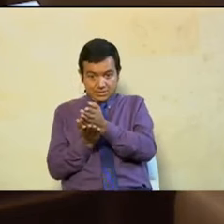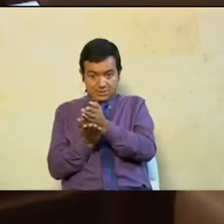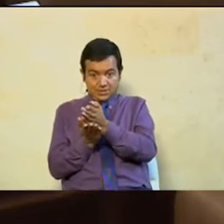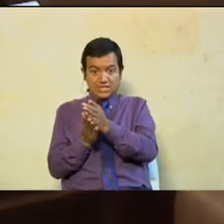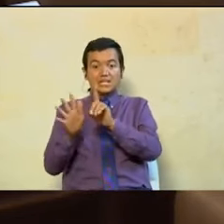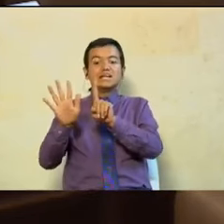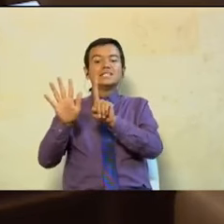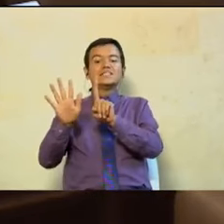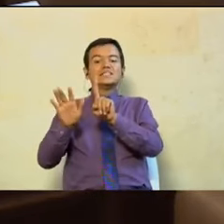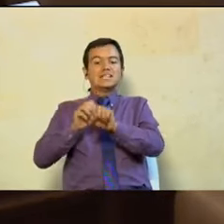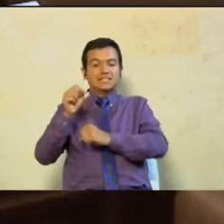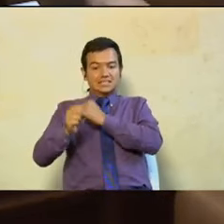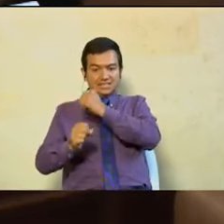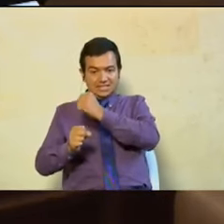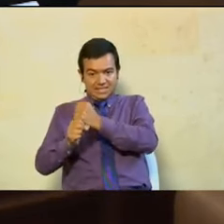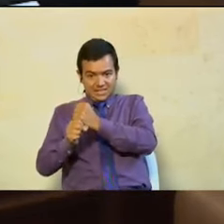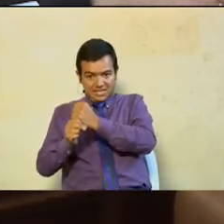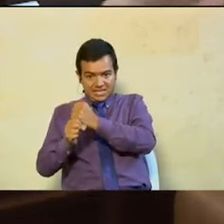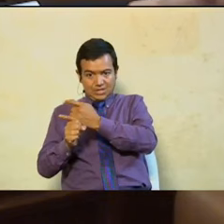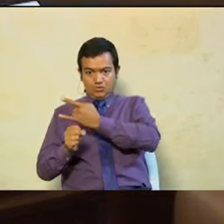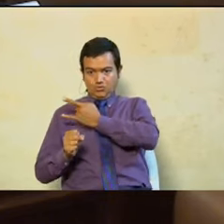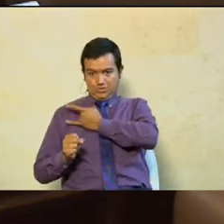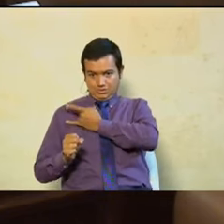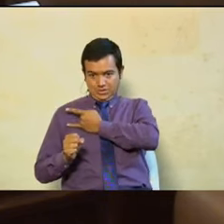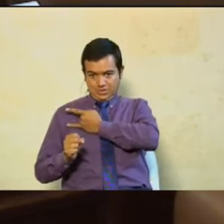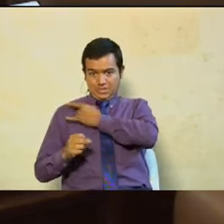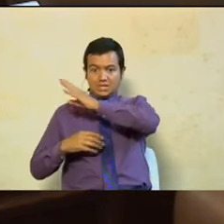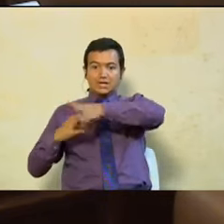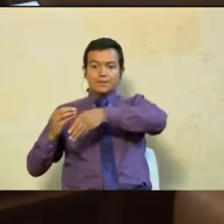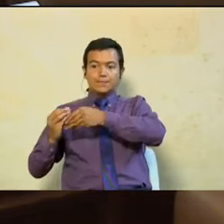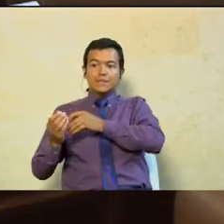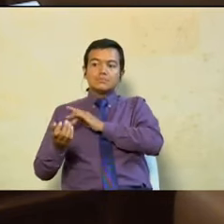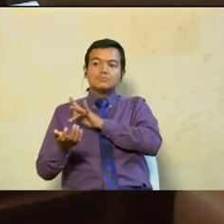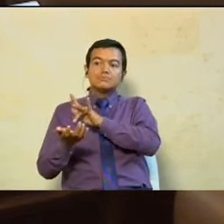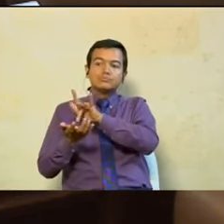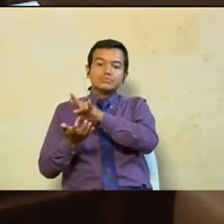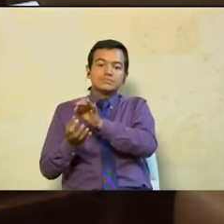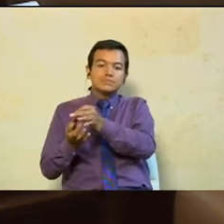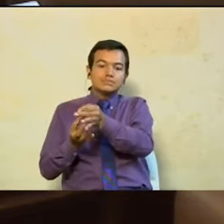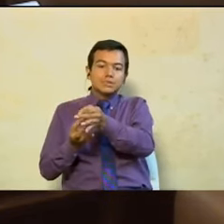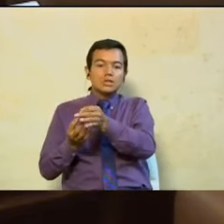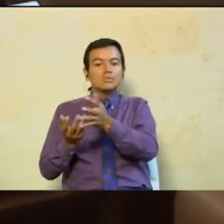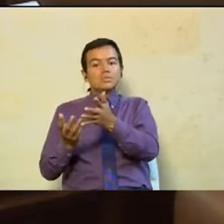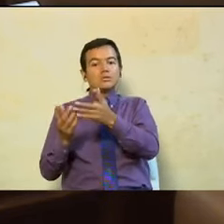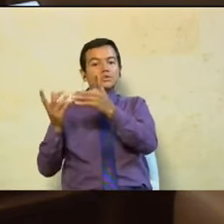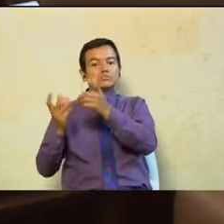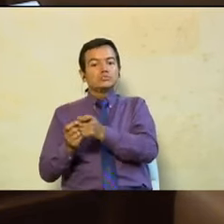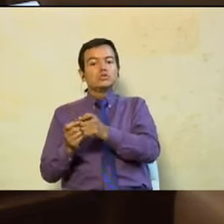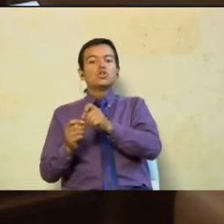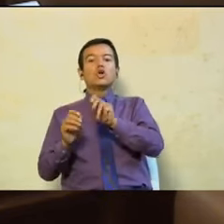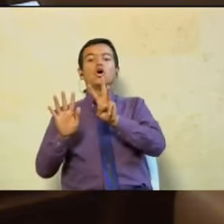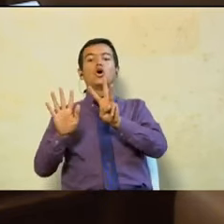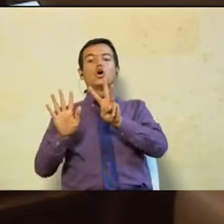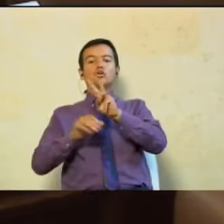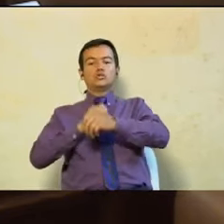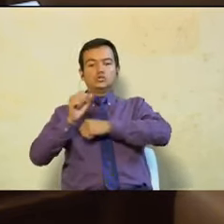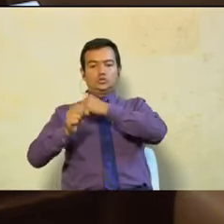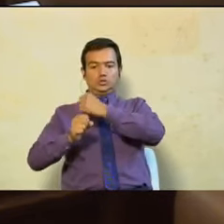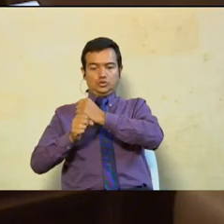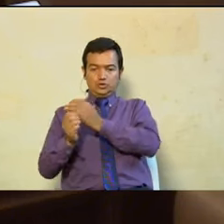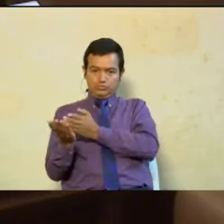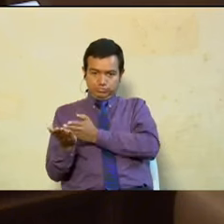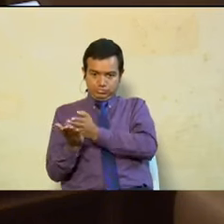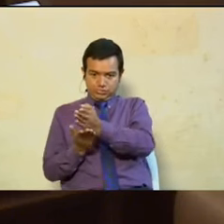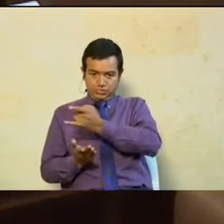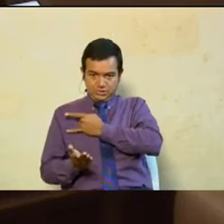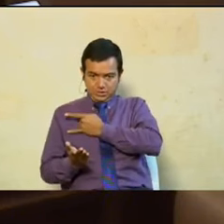internados siete más el rural 8 y luego después de eso hace 3 años de cirugía general y 2